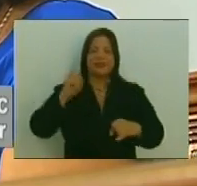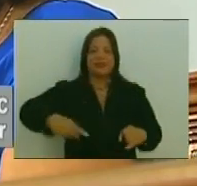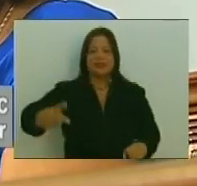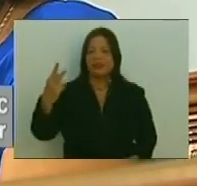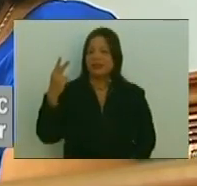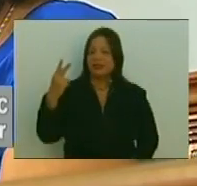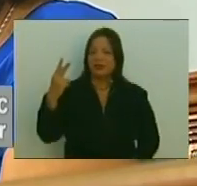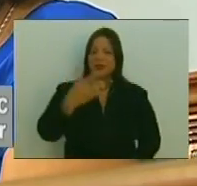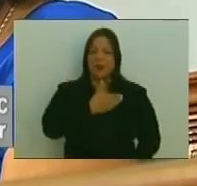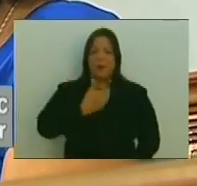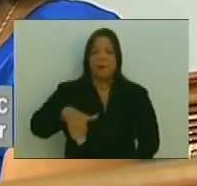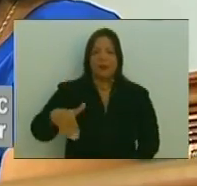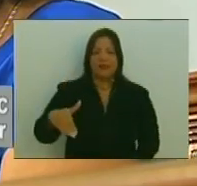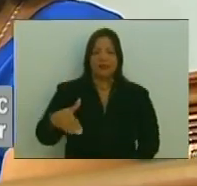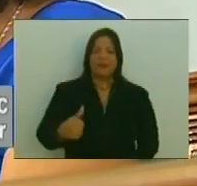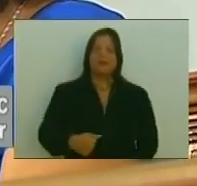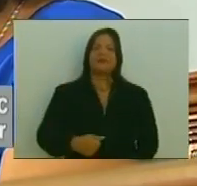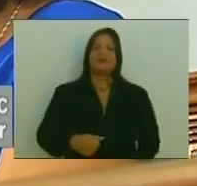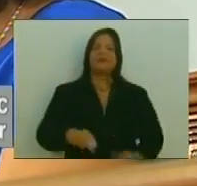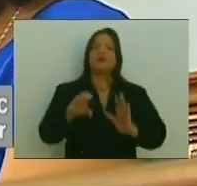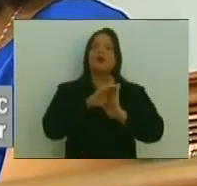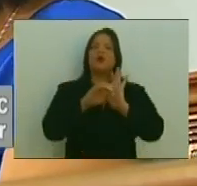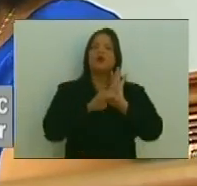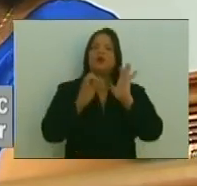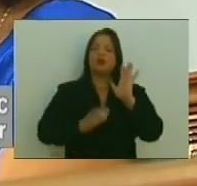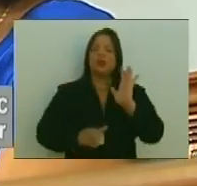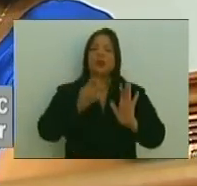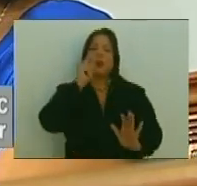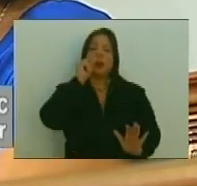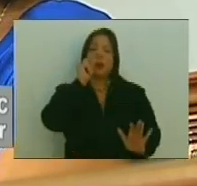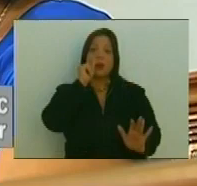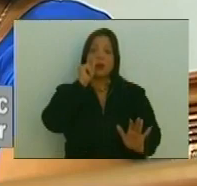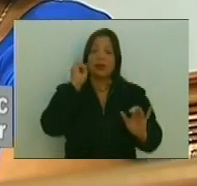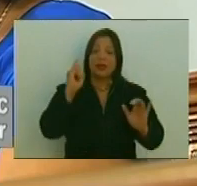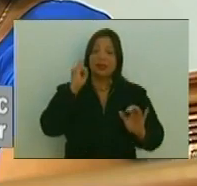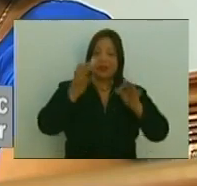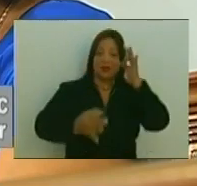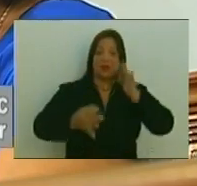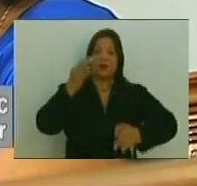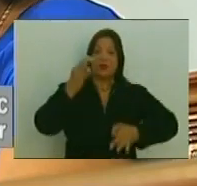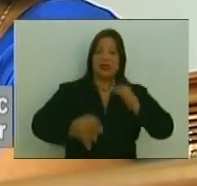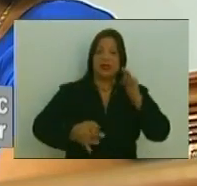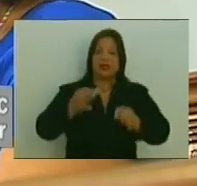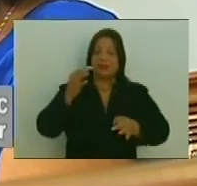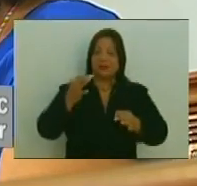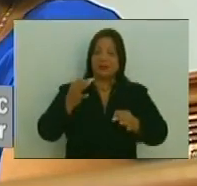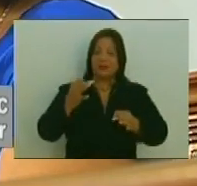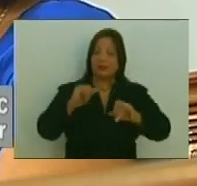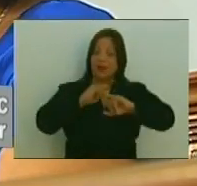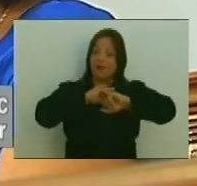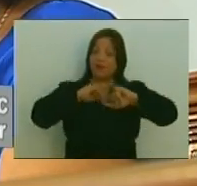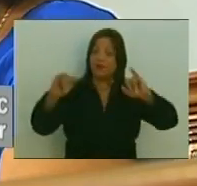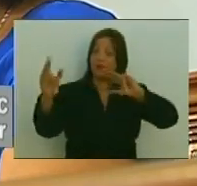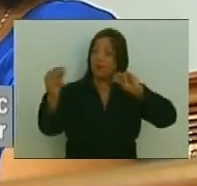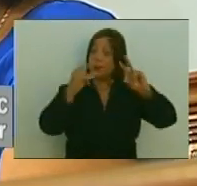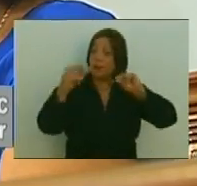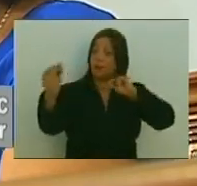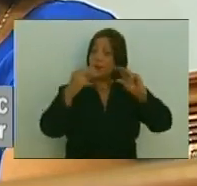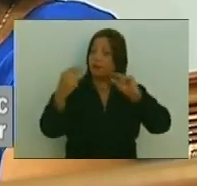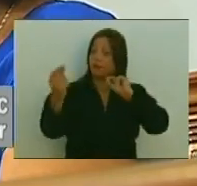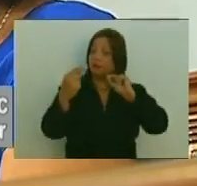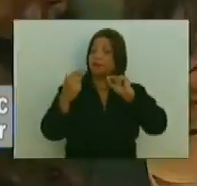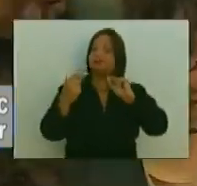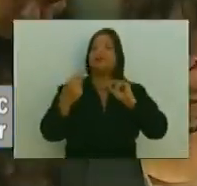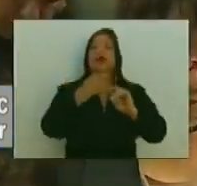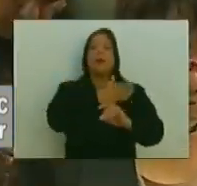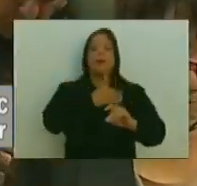segundo vicepresidente constituyente, Julián Isaías Rodríguez. Concluido el debate, la